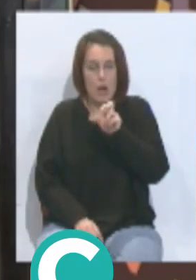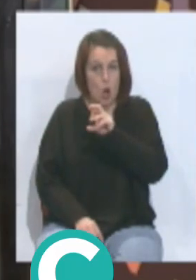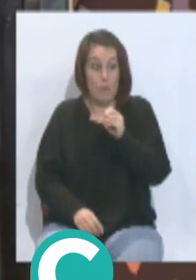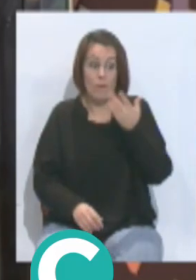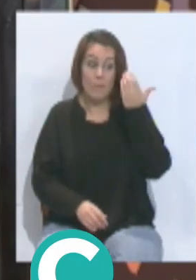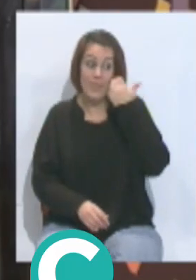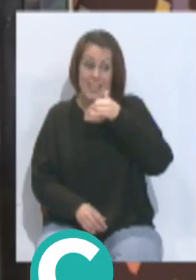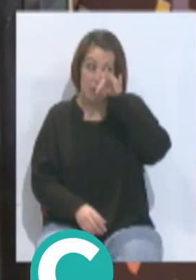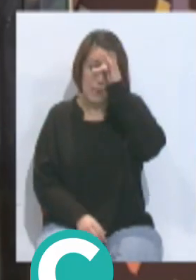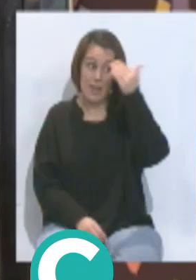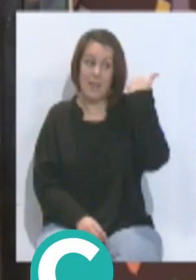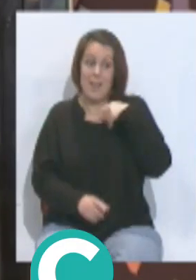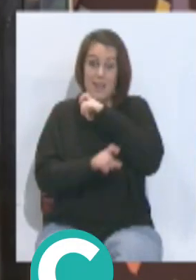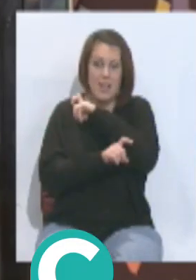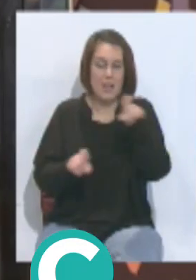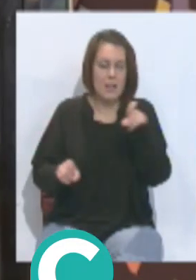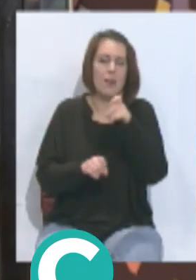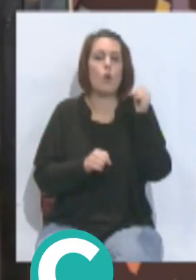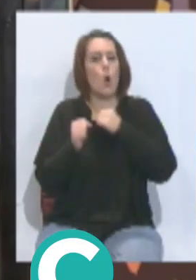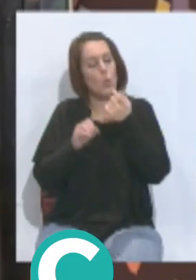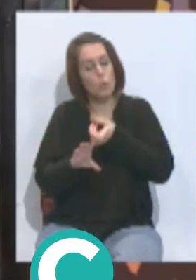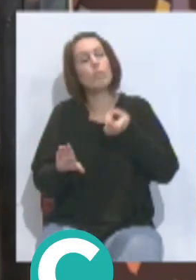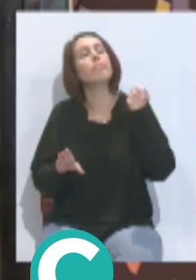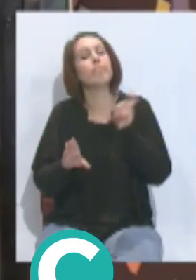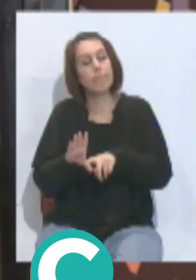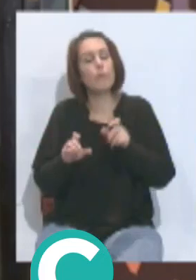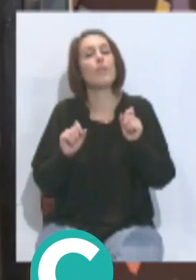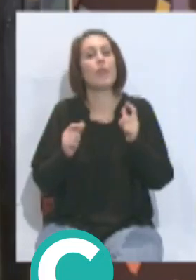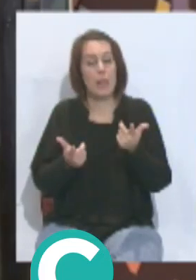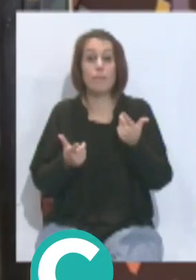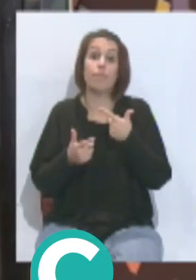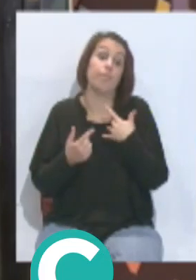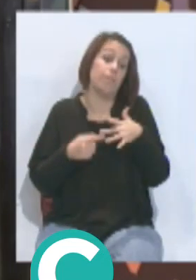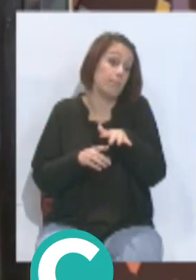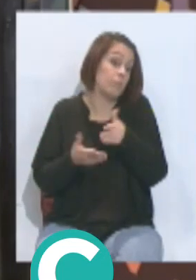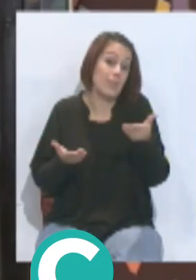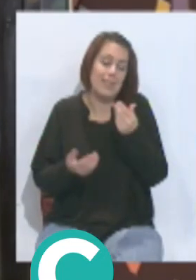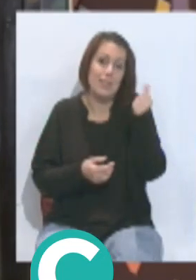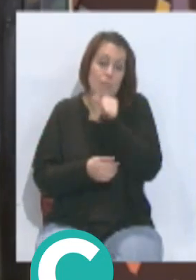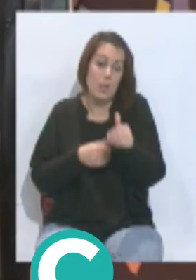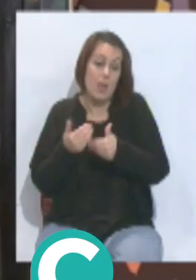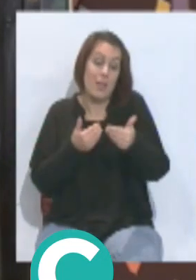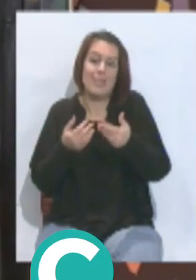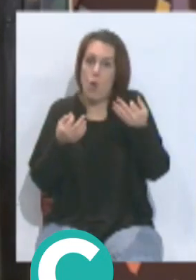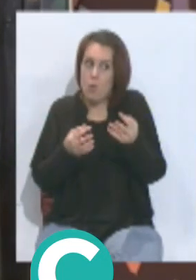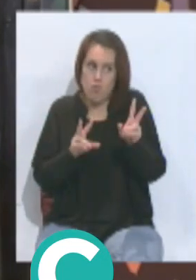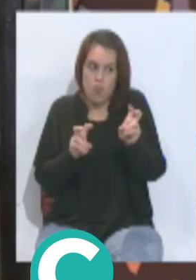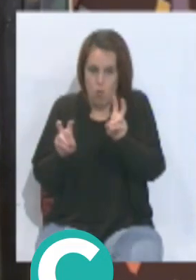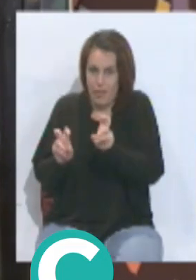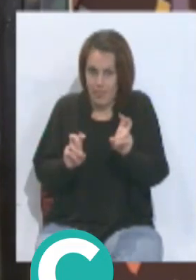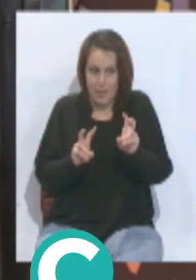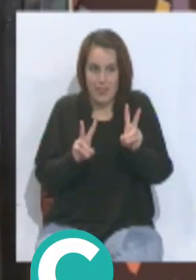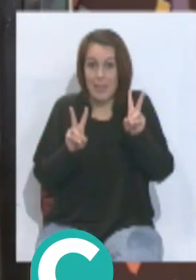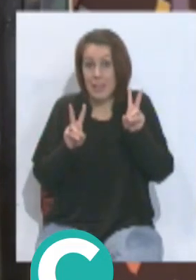fin de semana que participará en el próximo concurso. En cualquier caso, a lo largo de esta semana seguro que hay novedades con